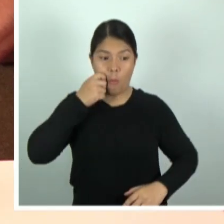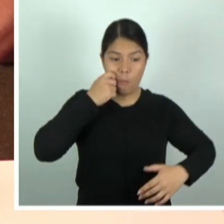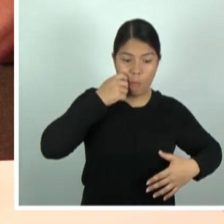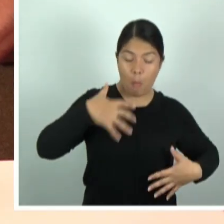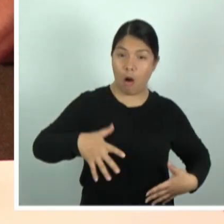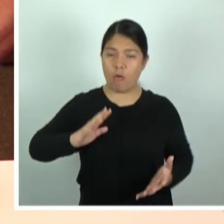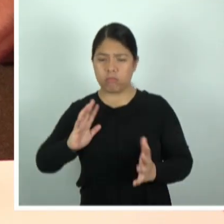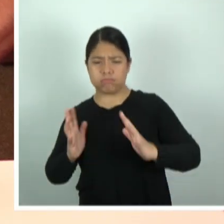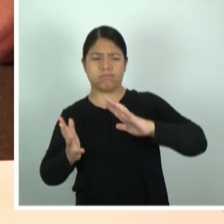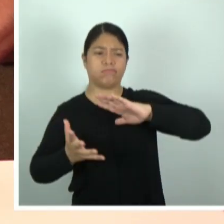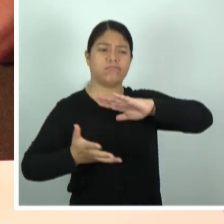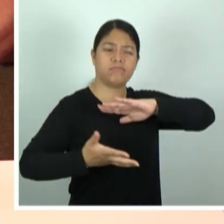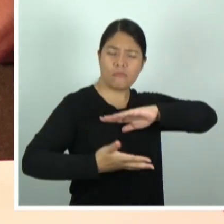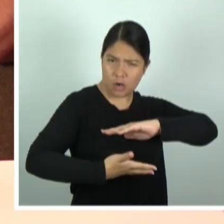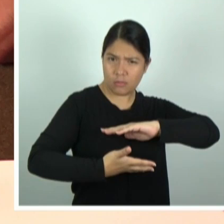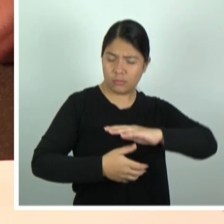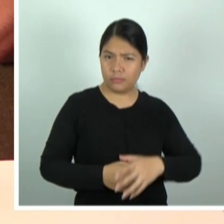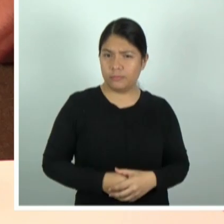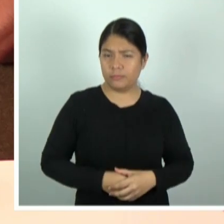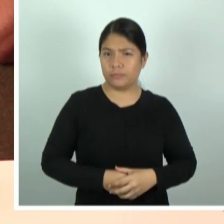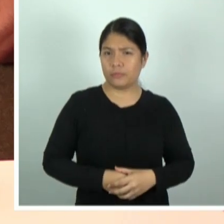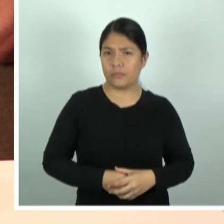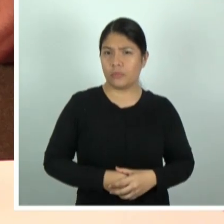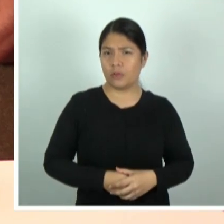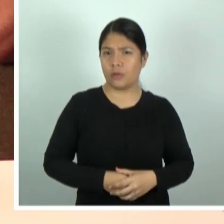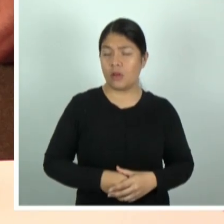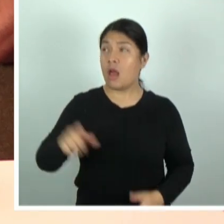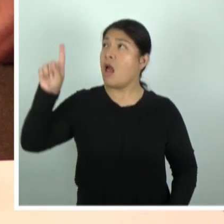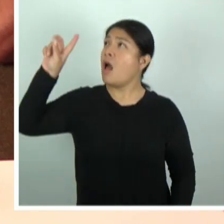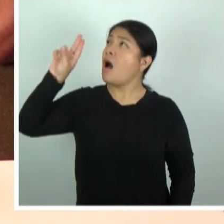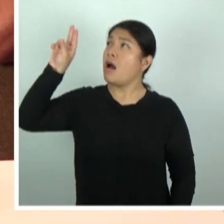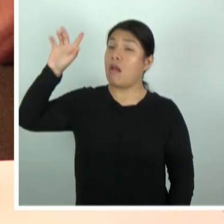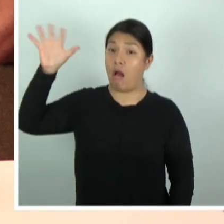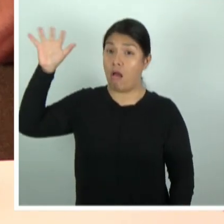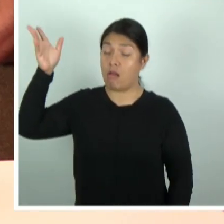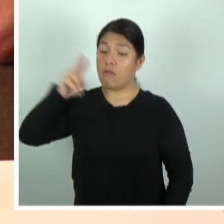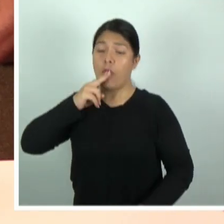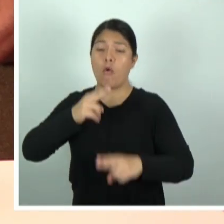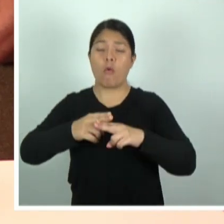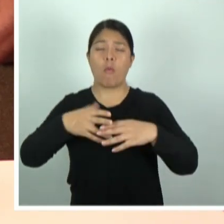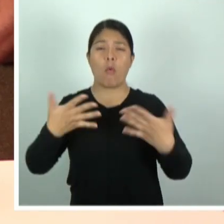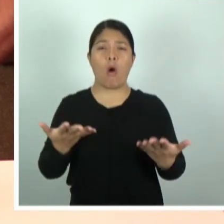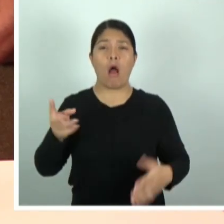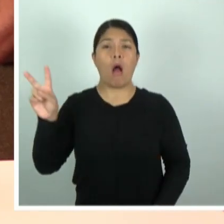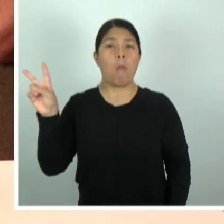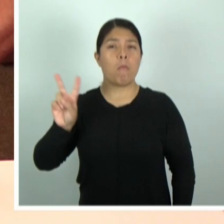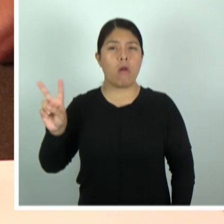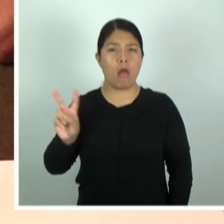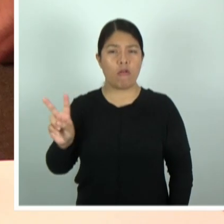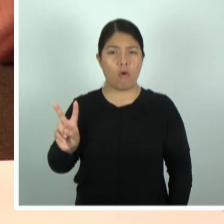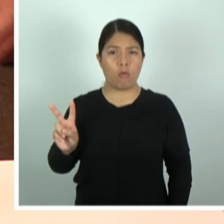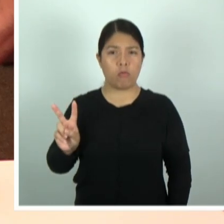la encarnación de aquel que en el cielo era llamado Dabar, en